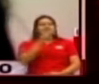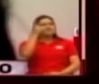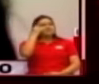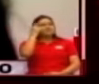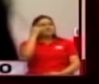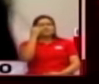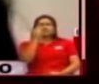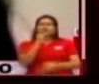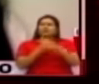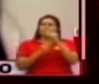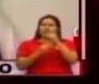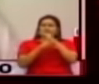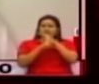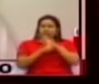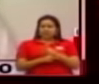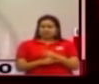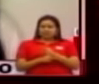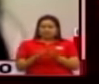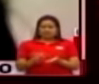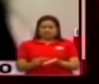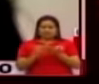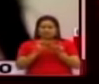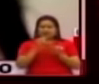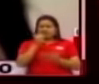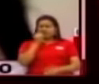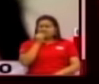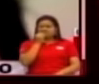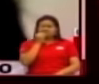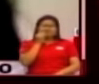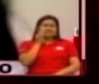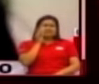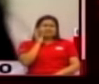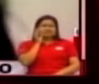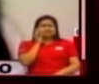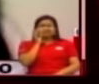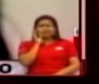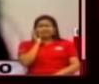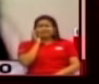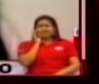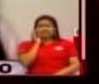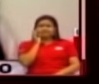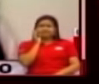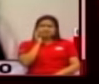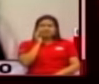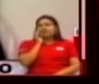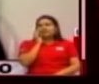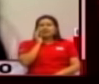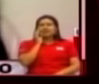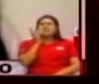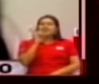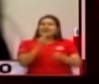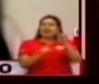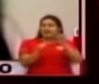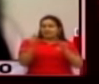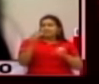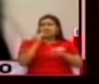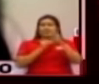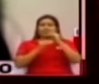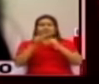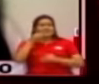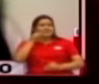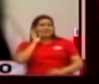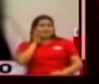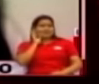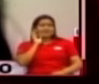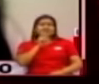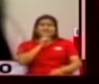ese pensamiento de que la comida no es tan rica como la que comúnmente comemos. Sin embargo, pues también hay mucha gente que se dedica a hacer comidas saludables y